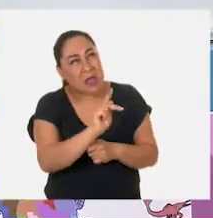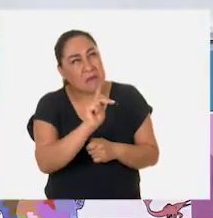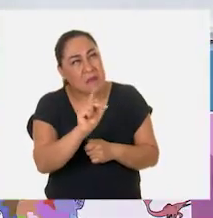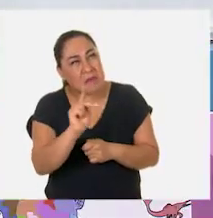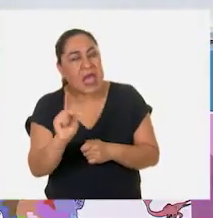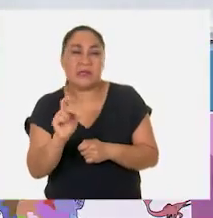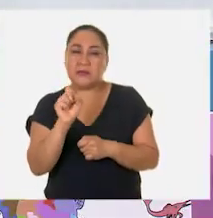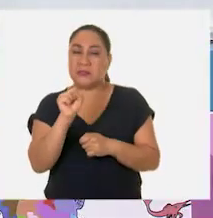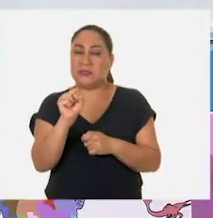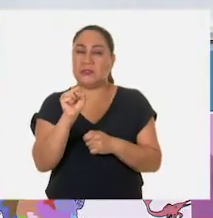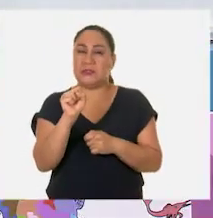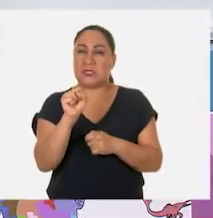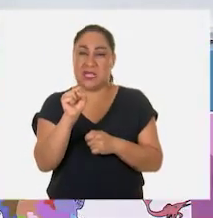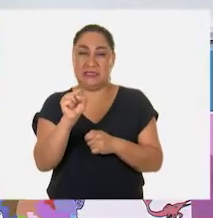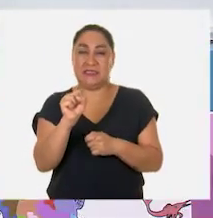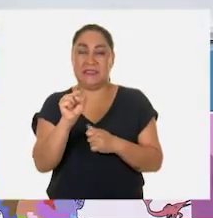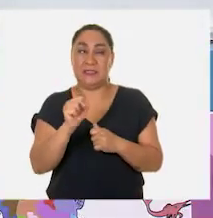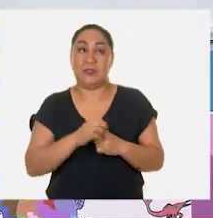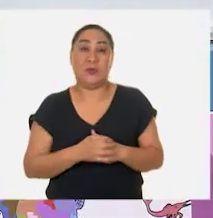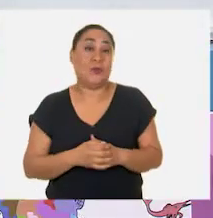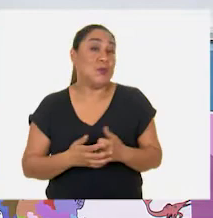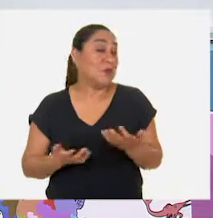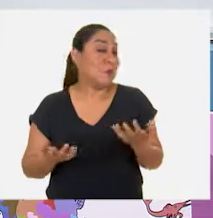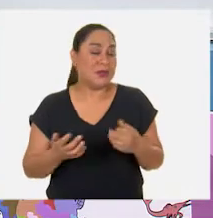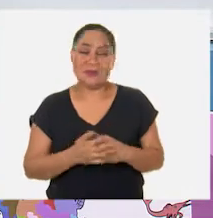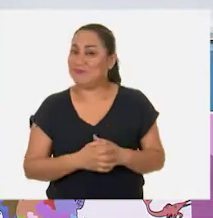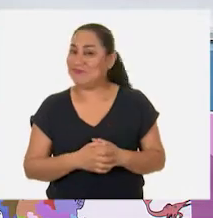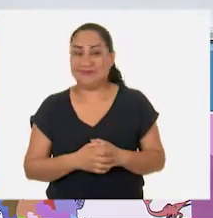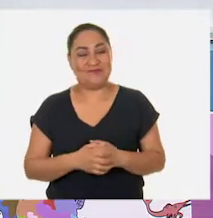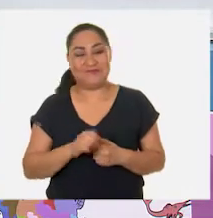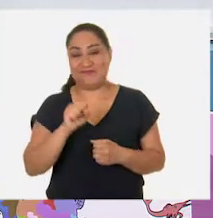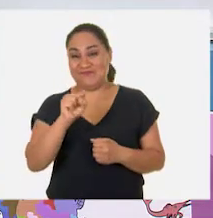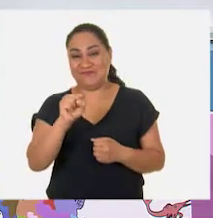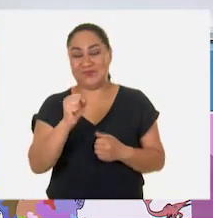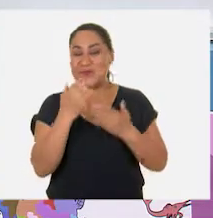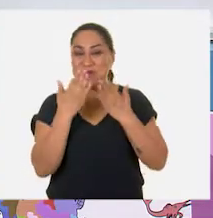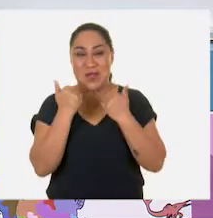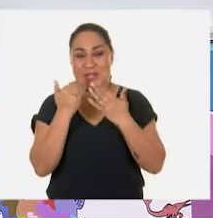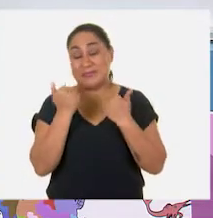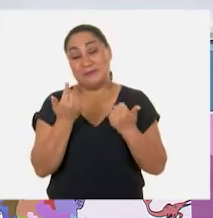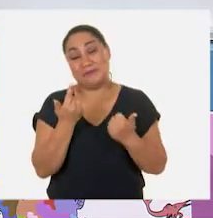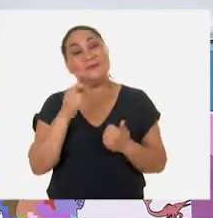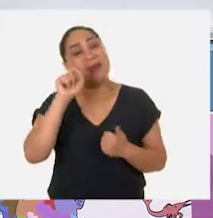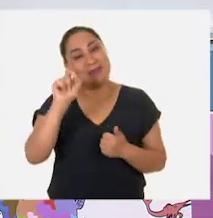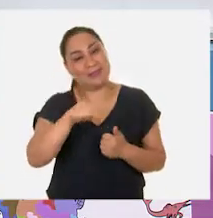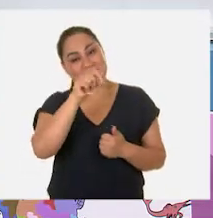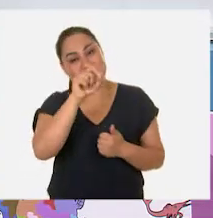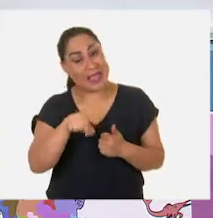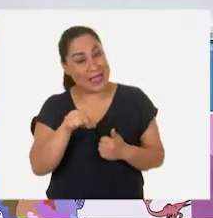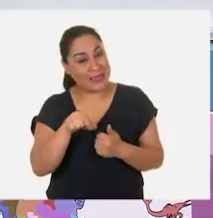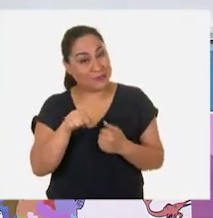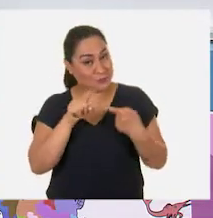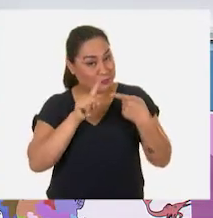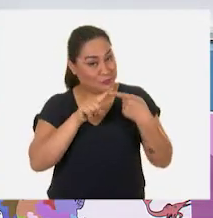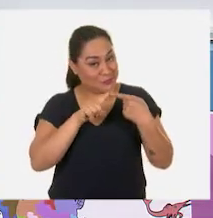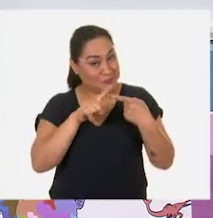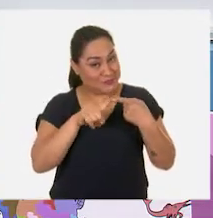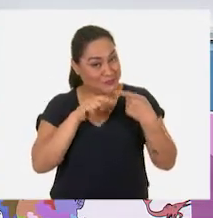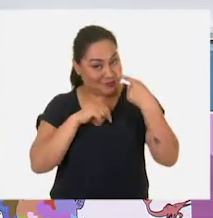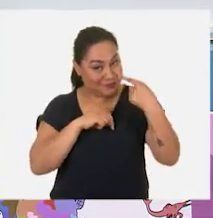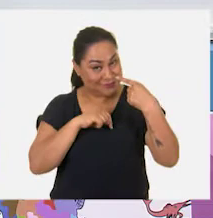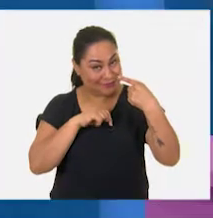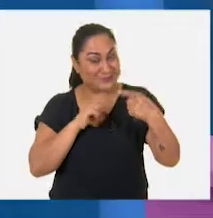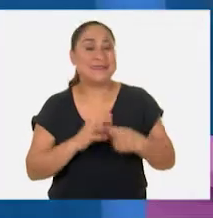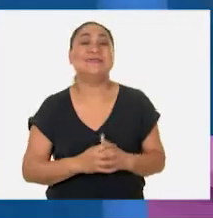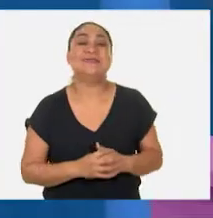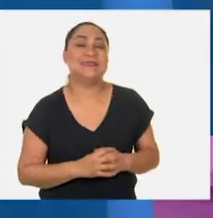maestra. ¡Auch! Me temo decirte que no hay S. Me toca ponerte un primer tachecito. ¡Ay,